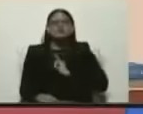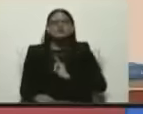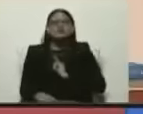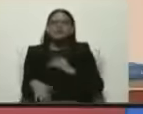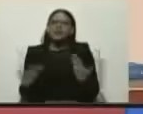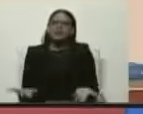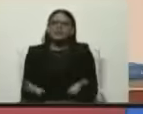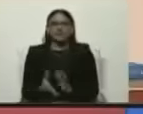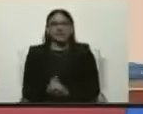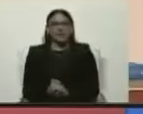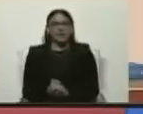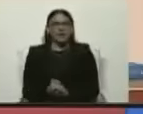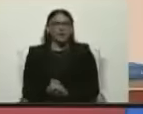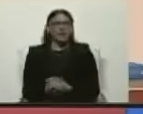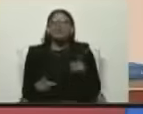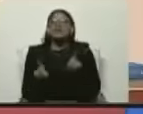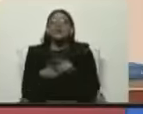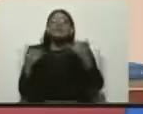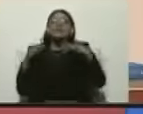llama? Un sello.